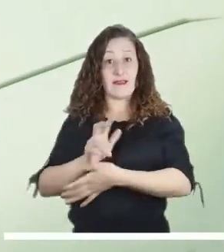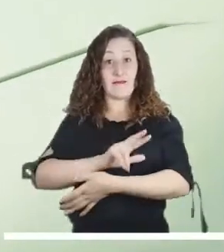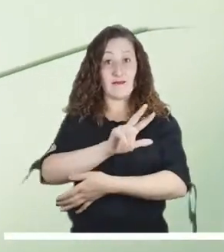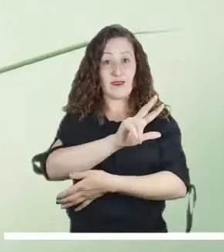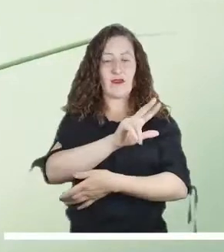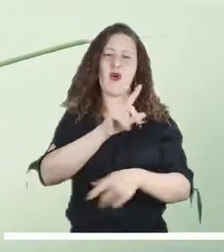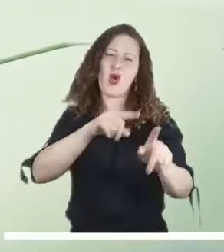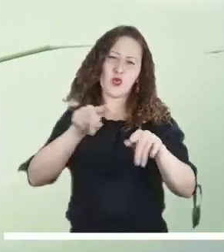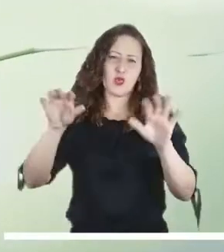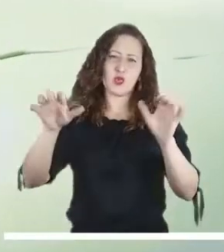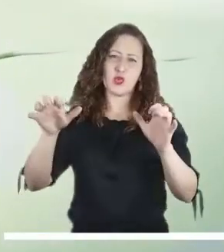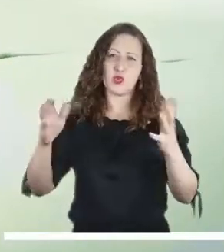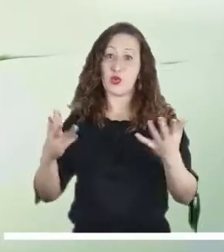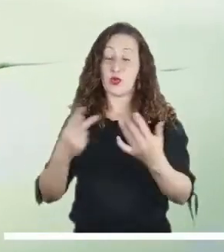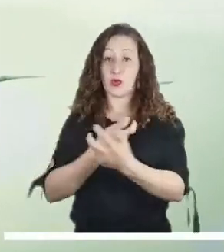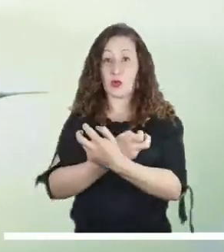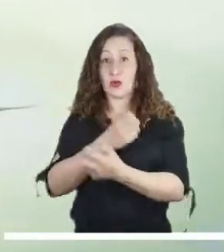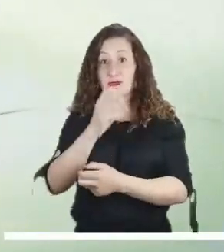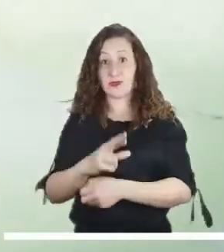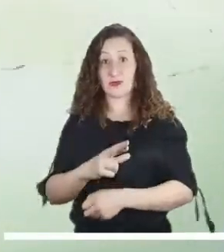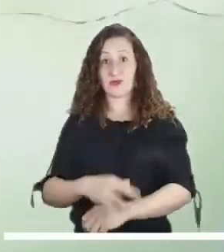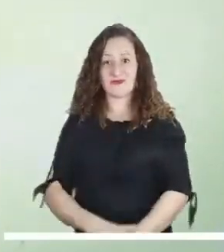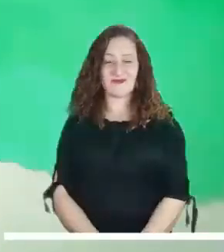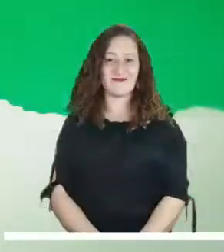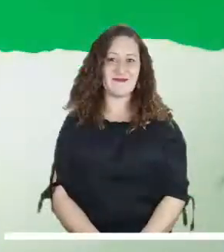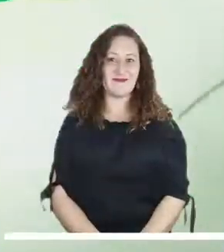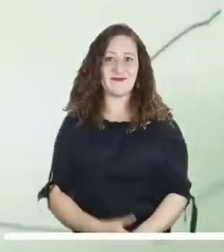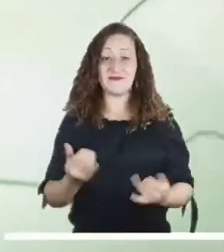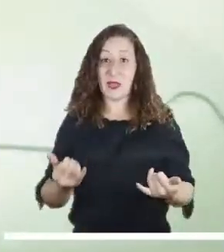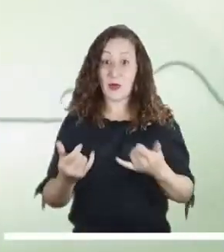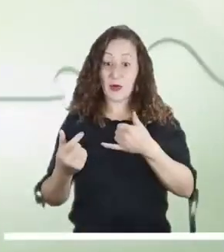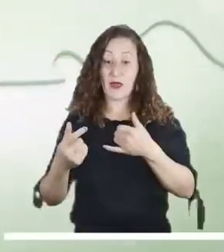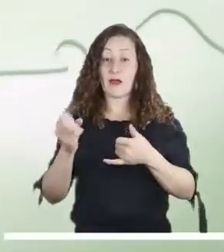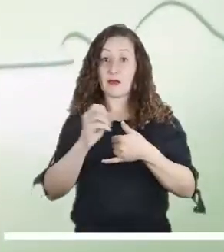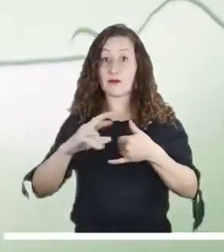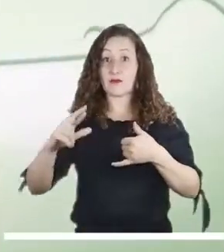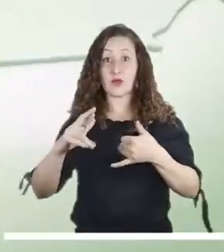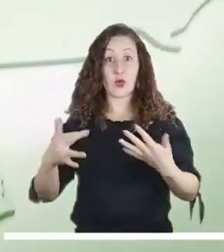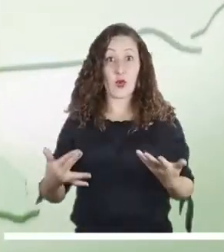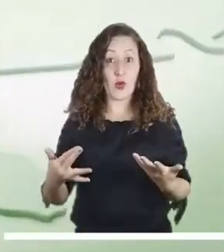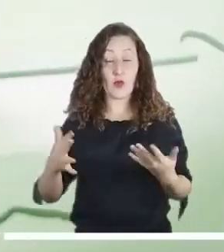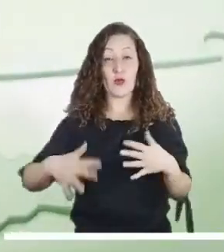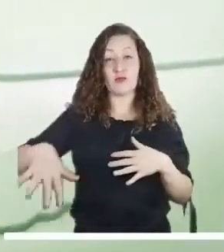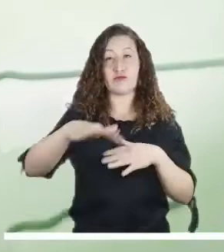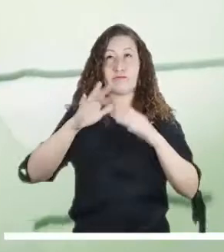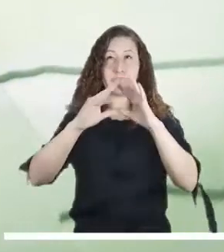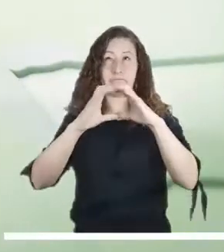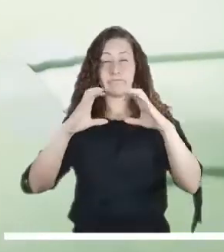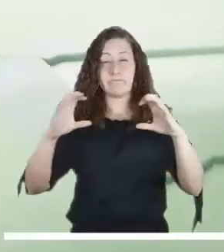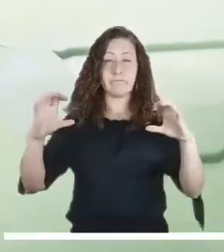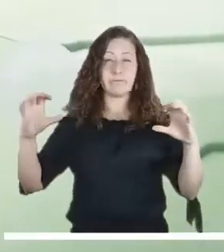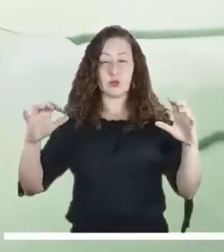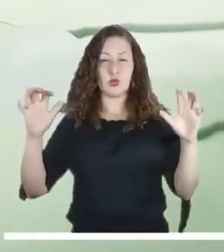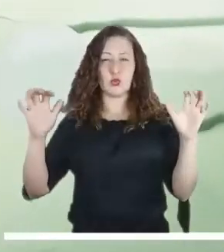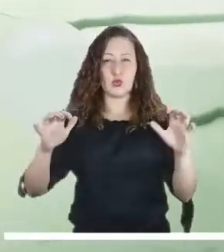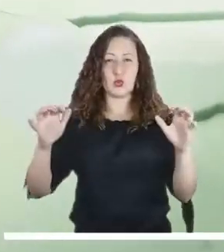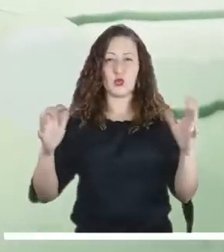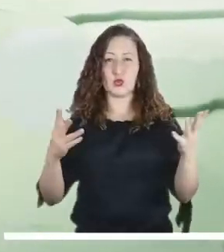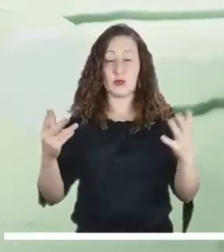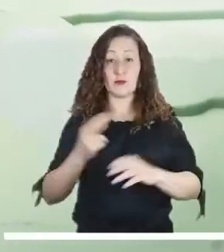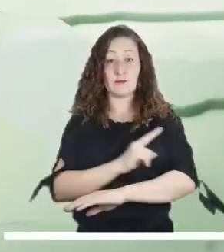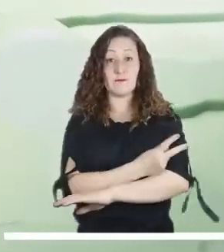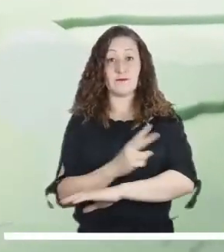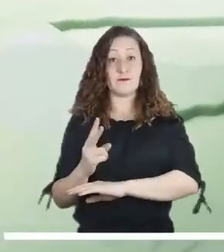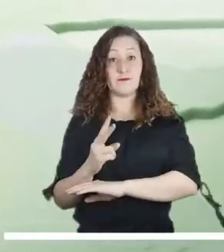eje cafetero. Algunas lluvias menores se esperan en el sur de Huila. Pasemos a la Orinoquía, donde se anuncia cielo entre ligera y